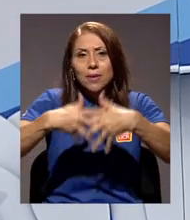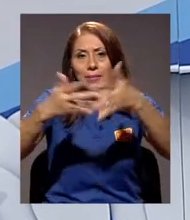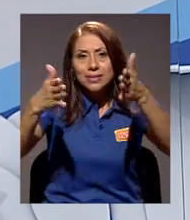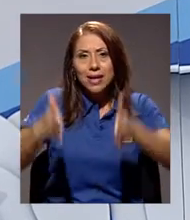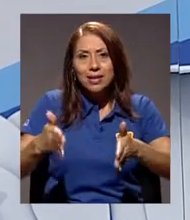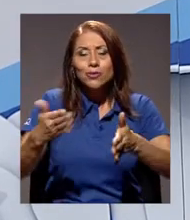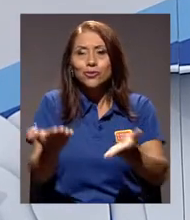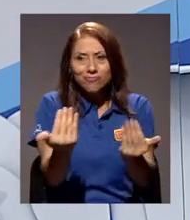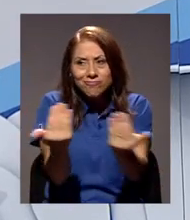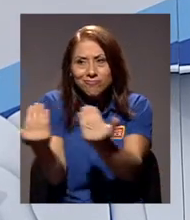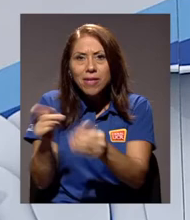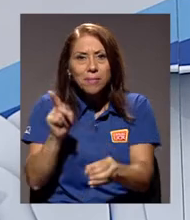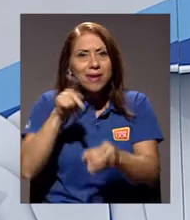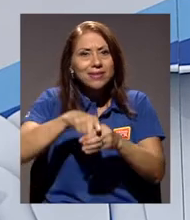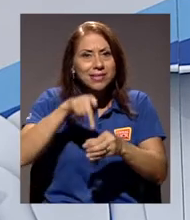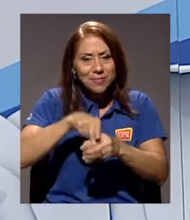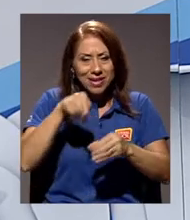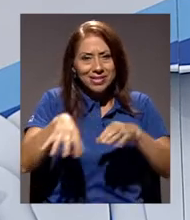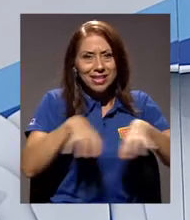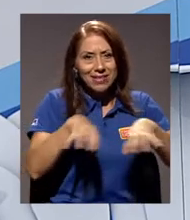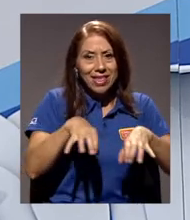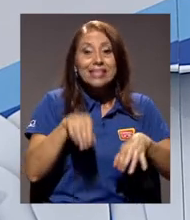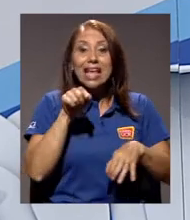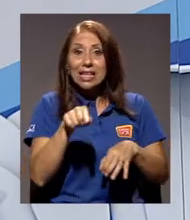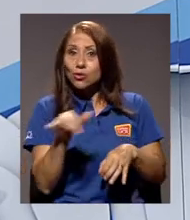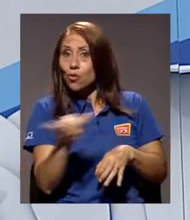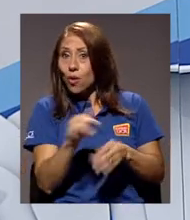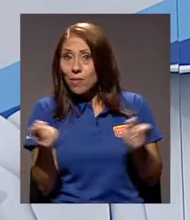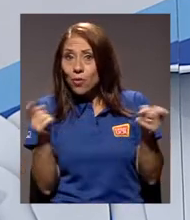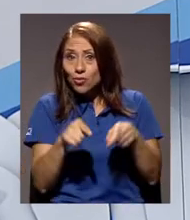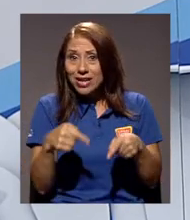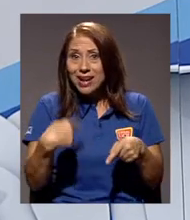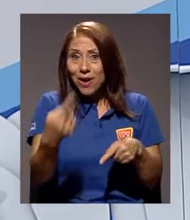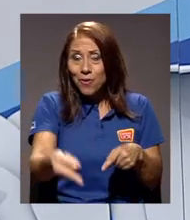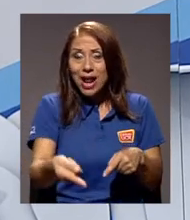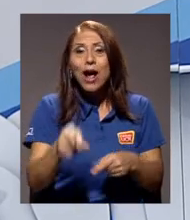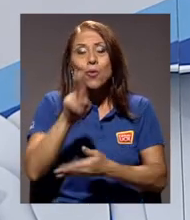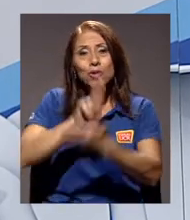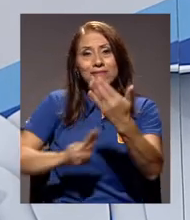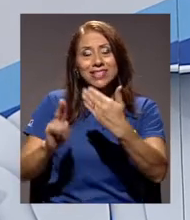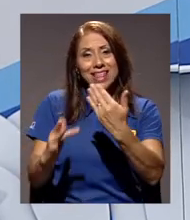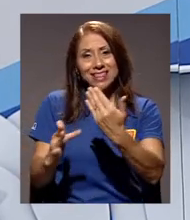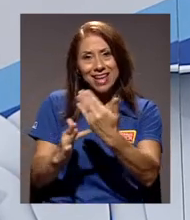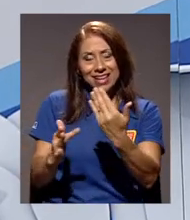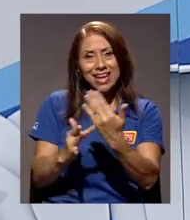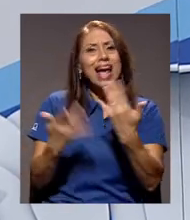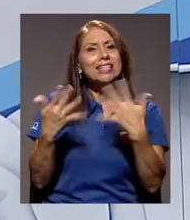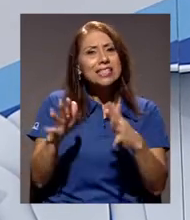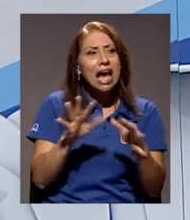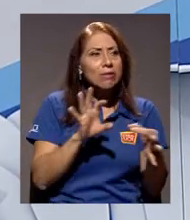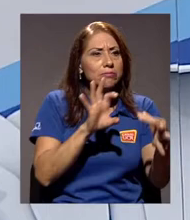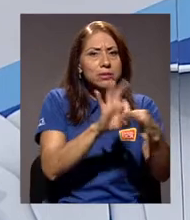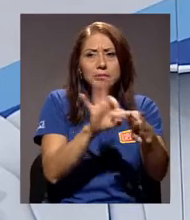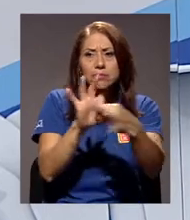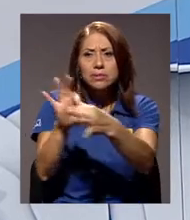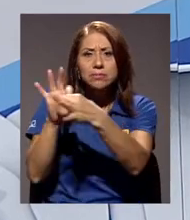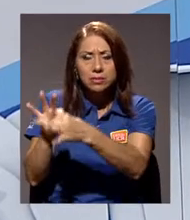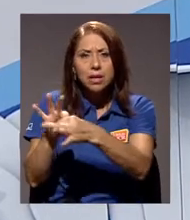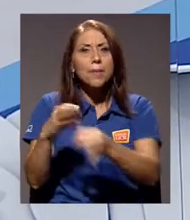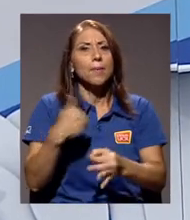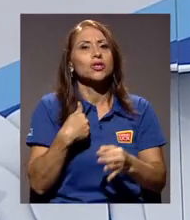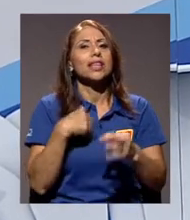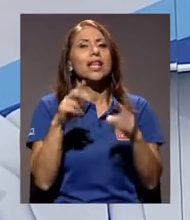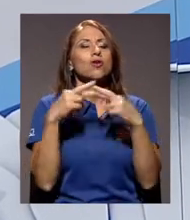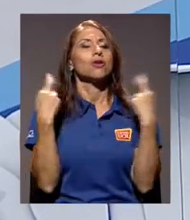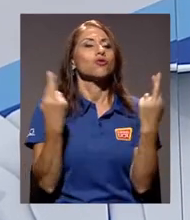que desarrollamos normalmente estos mismos va a ocurrir ahora la universidad técnica se ha ocupado de establecer vinculaciones y vamos a tener una sesión de corte